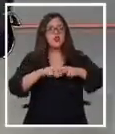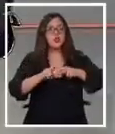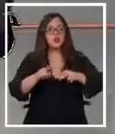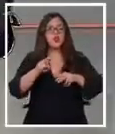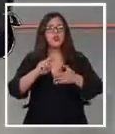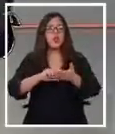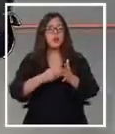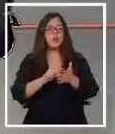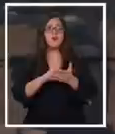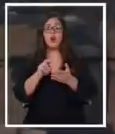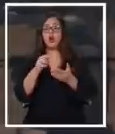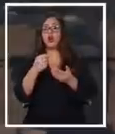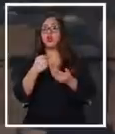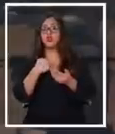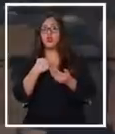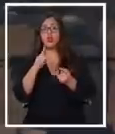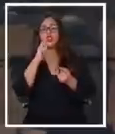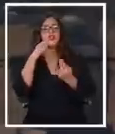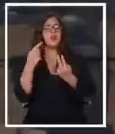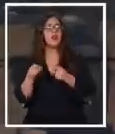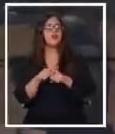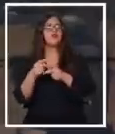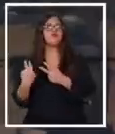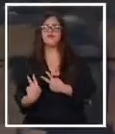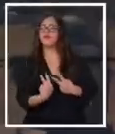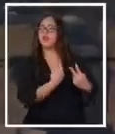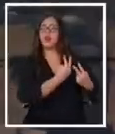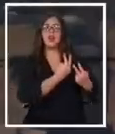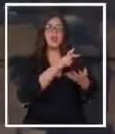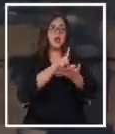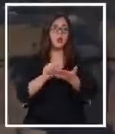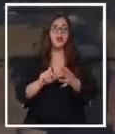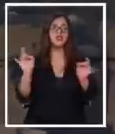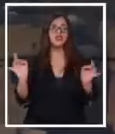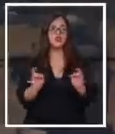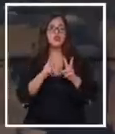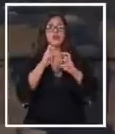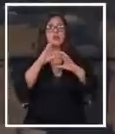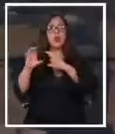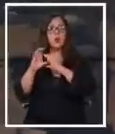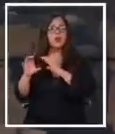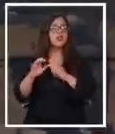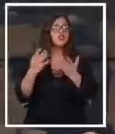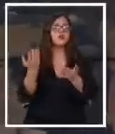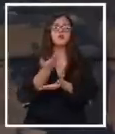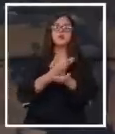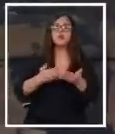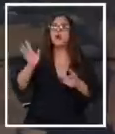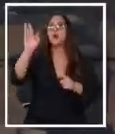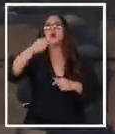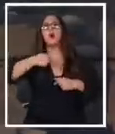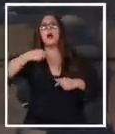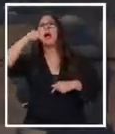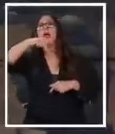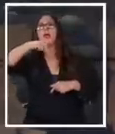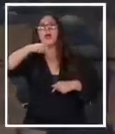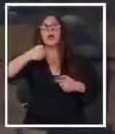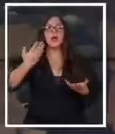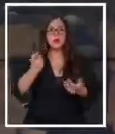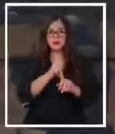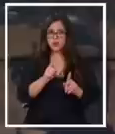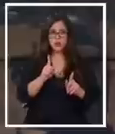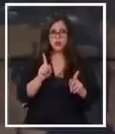yo no voy a ir a lugares para tratar de tener una maniobra comunicacional o decir aquí estuve y que no cambie nada